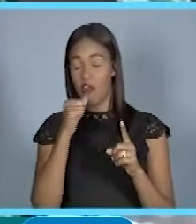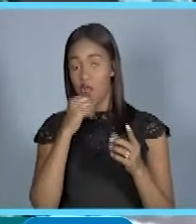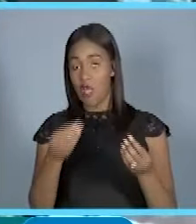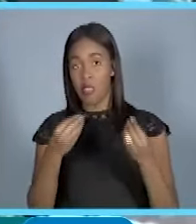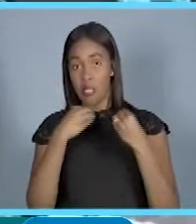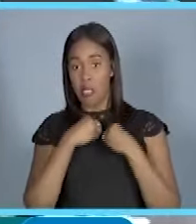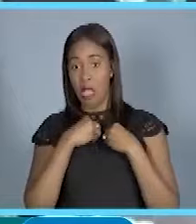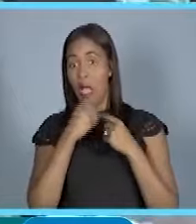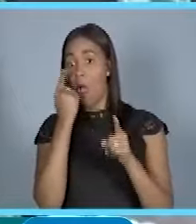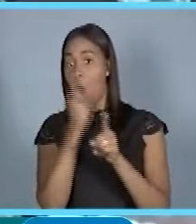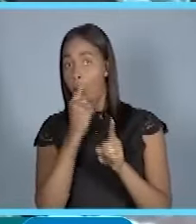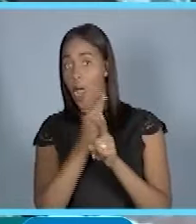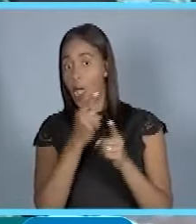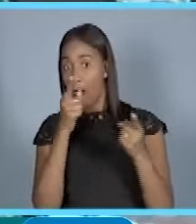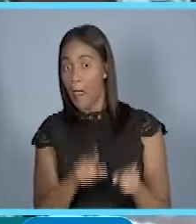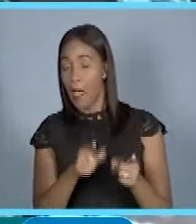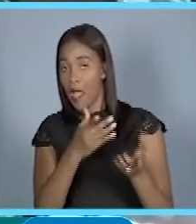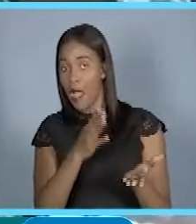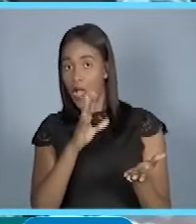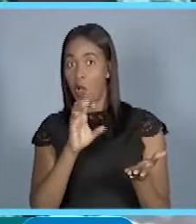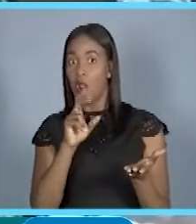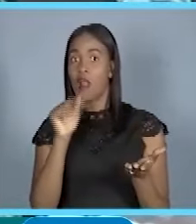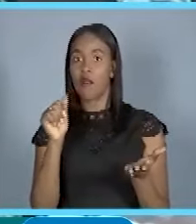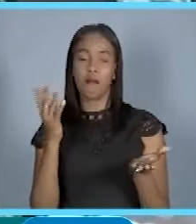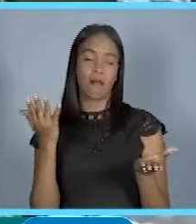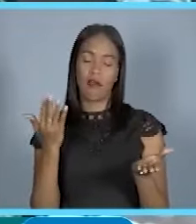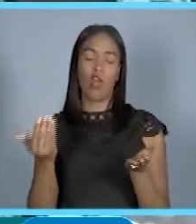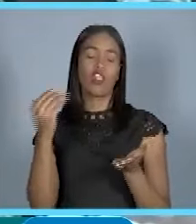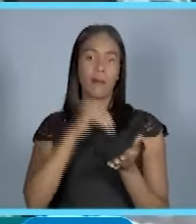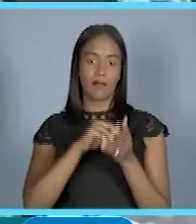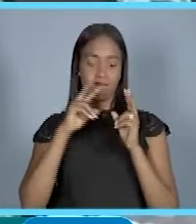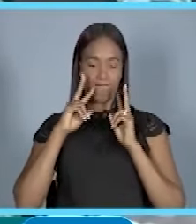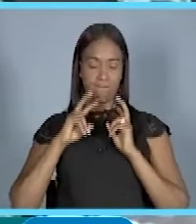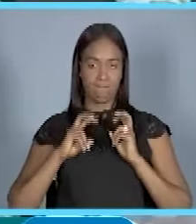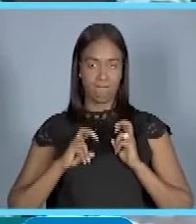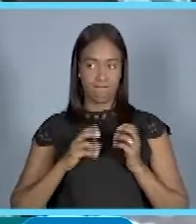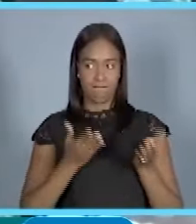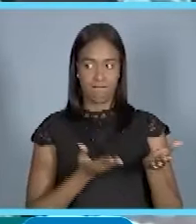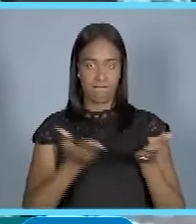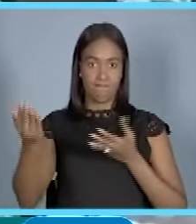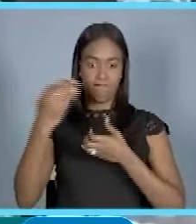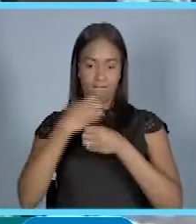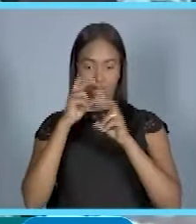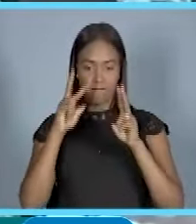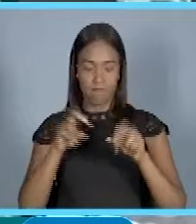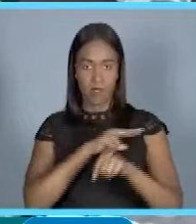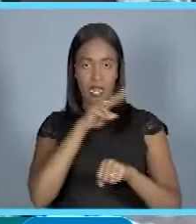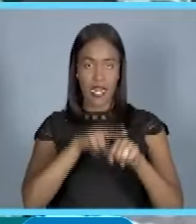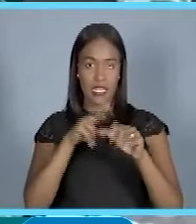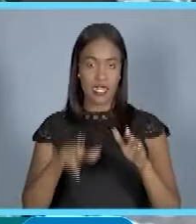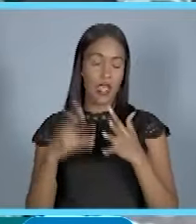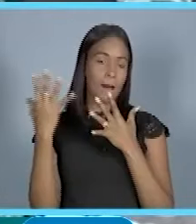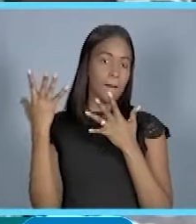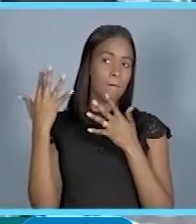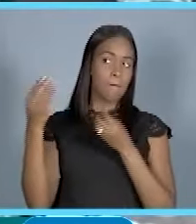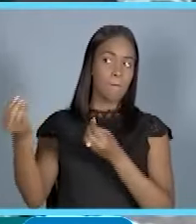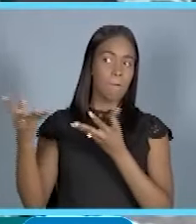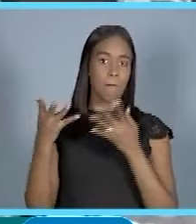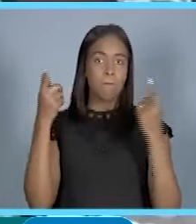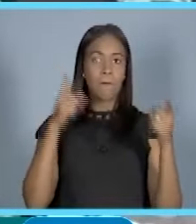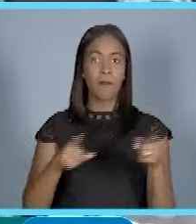un diagnóstico definitivo. Se le tomaron las muestras de coprocultivo y se envió al Laboratorio Nacional a espera de